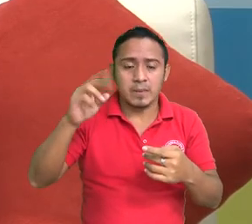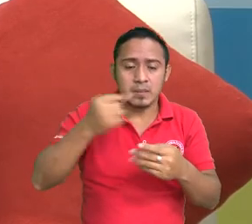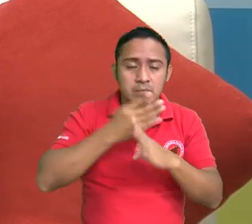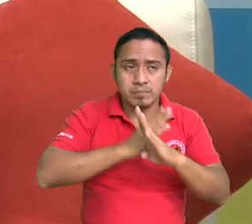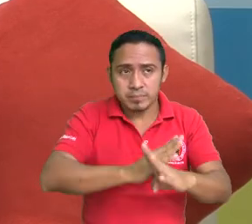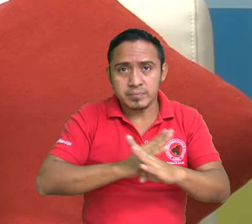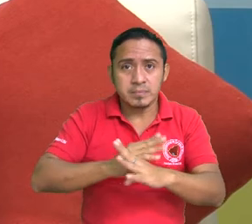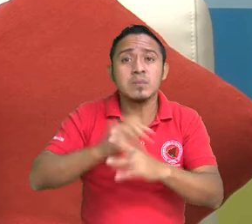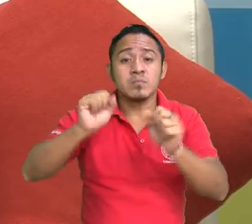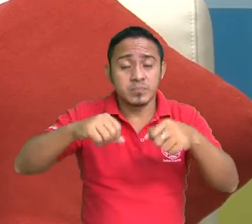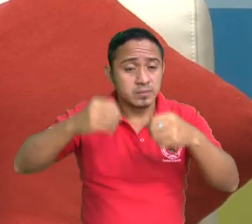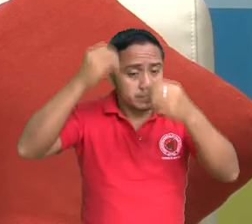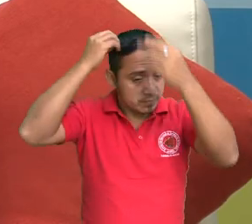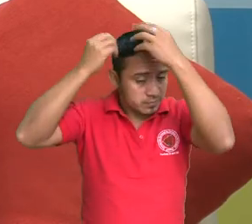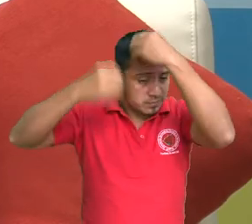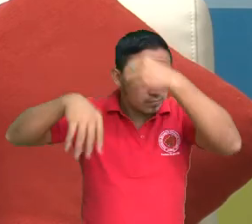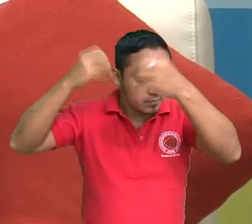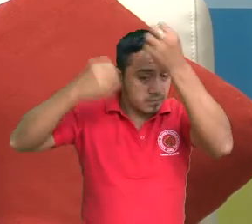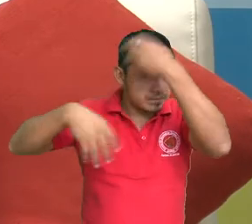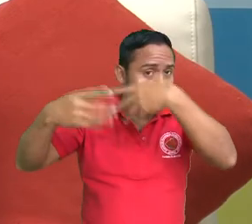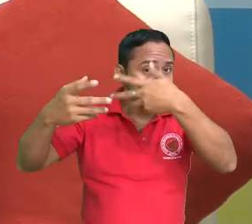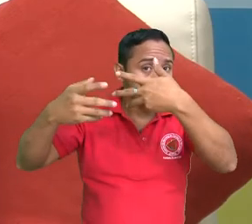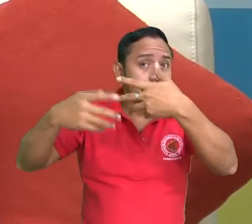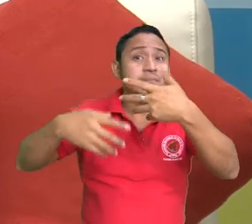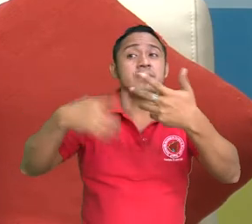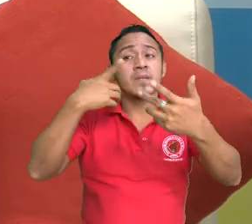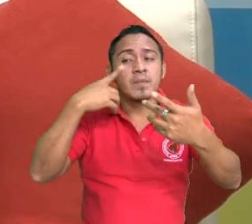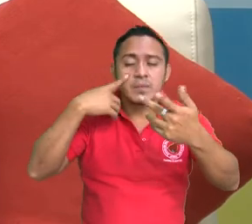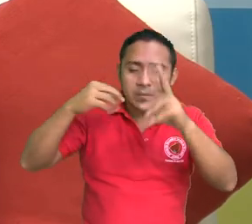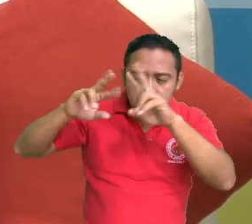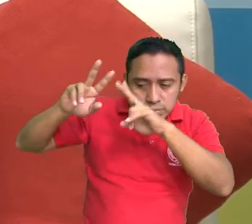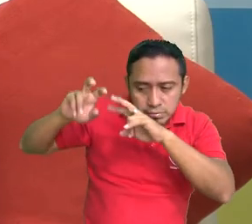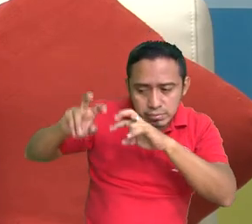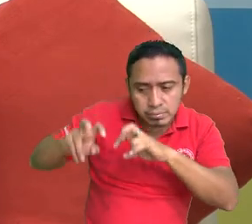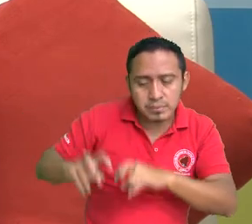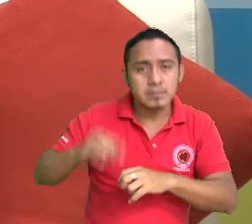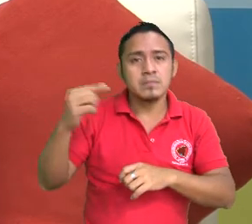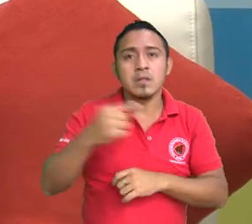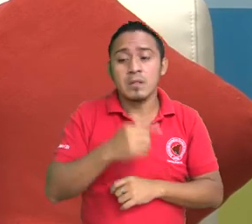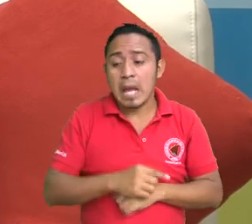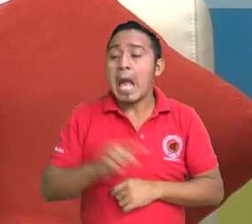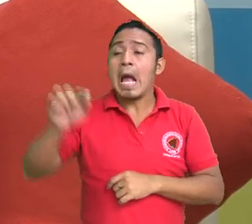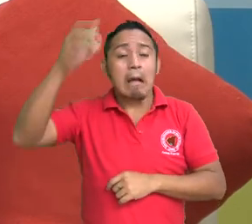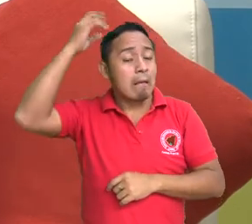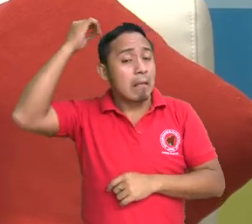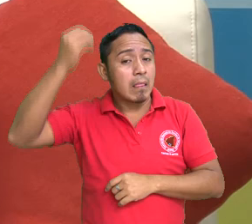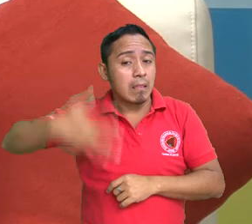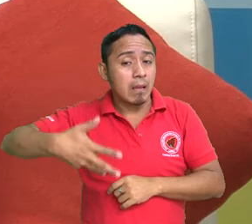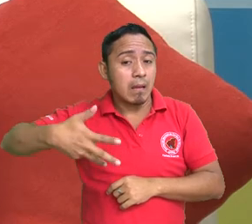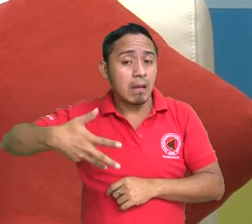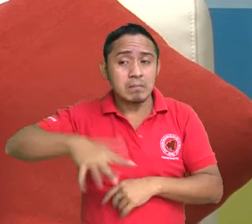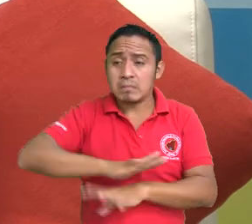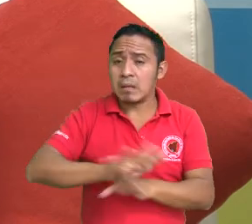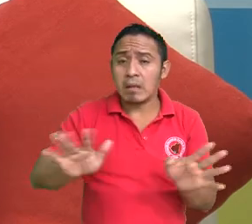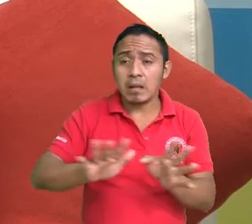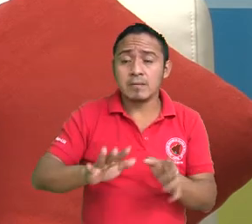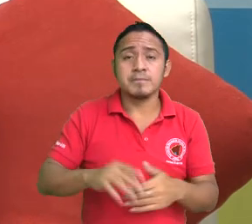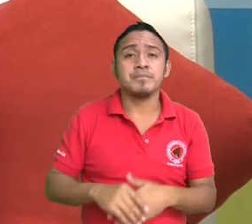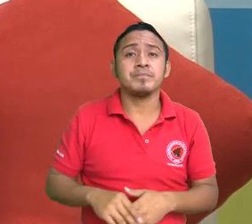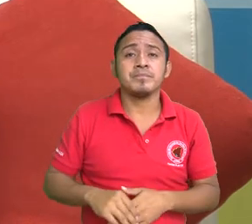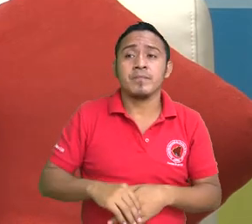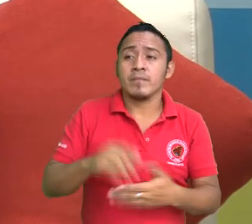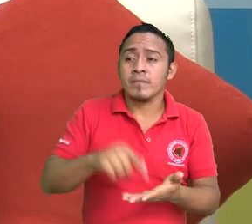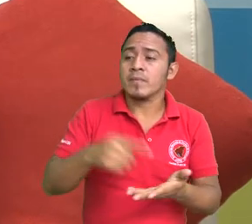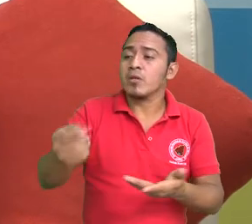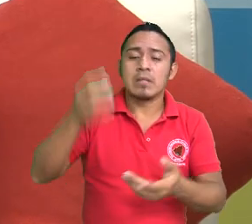generar pérdida de pelo. Entonces hay que historiar al paciente, no es solo, se me está cayendo el pelo, le vamos a